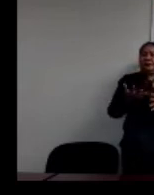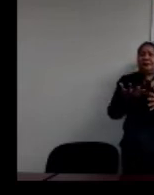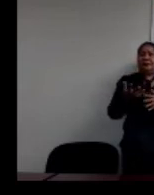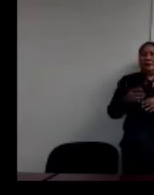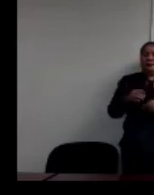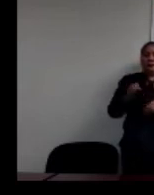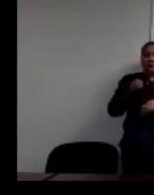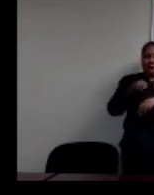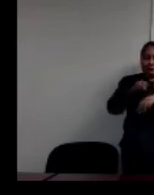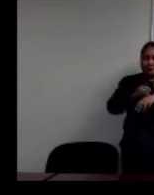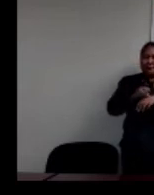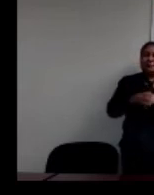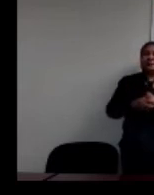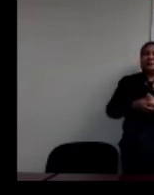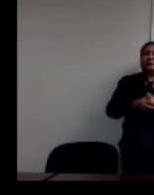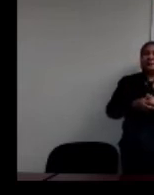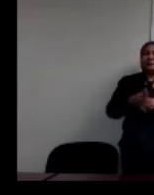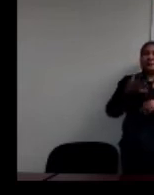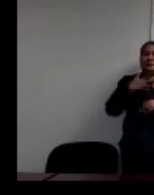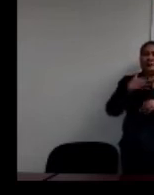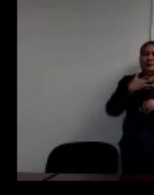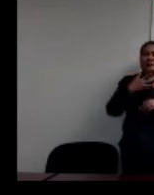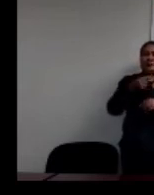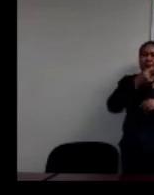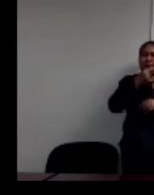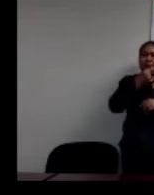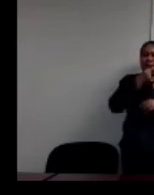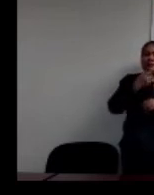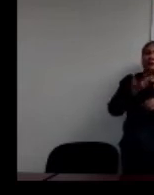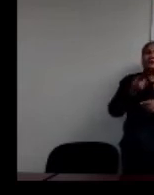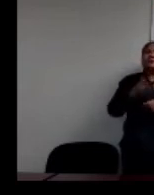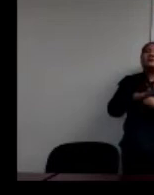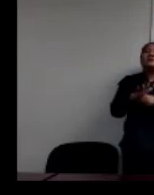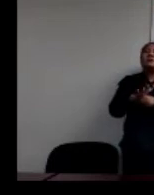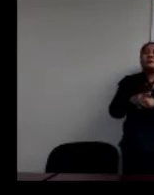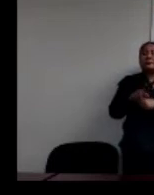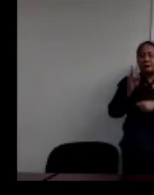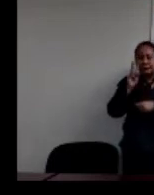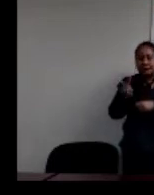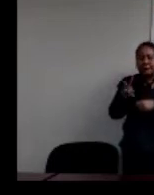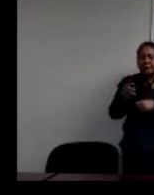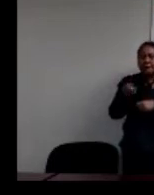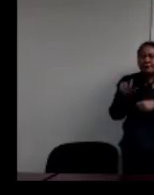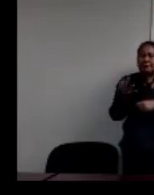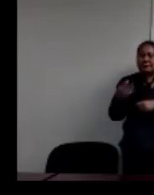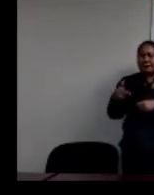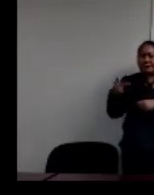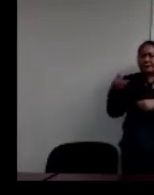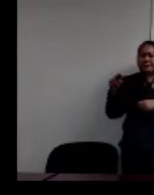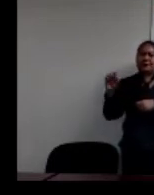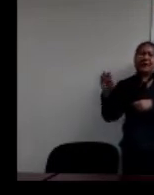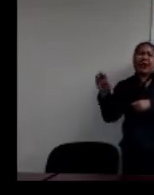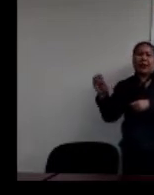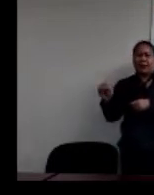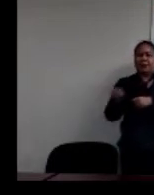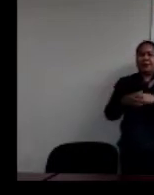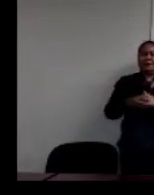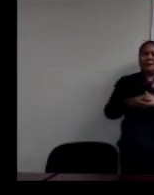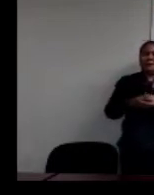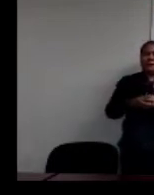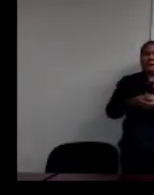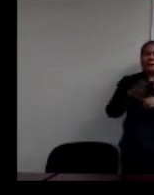así, doctor, que tiene tales efectos. Entonces, a ver, ¿qué dosis tiene? Revisó el expediente, señora, pero es que tenemos la dosis de hace un